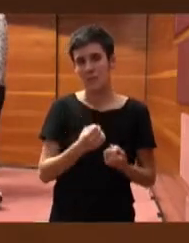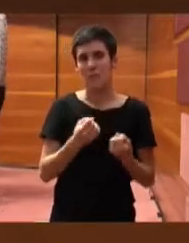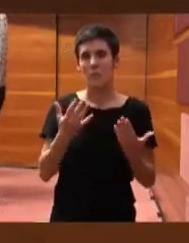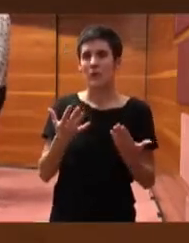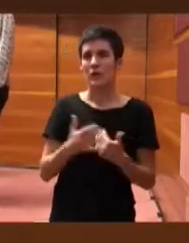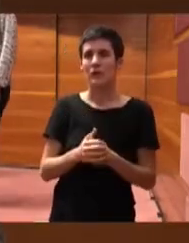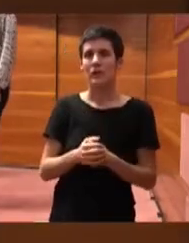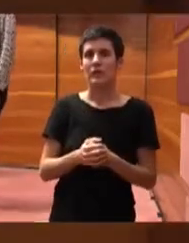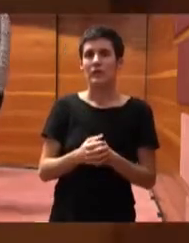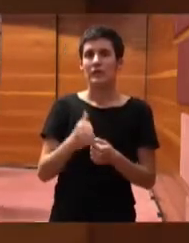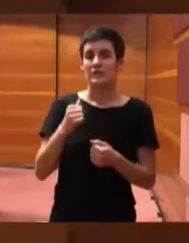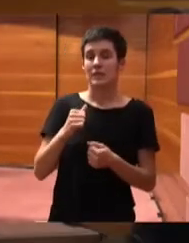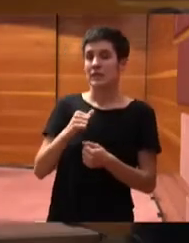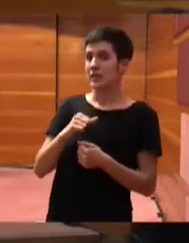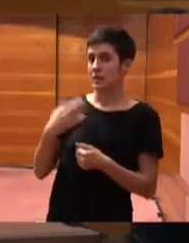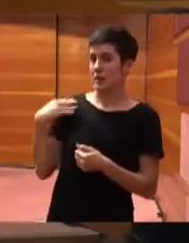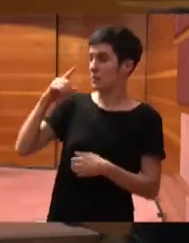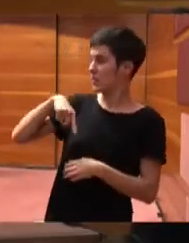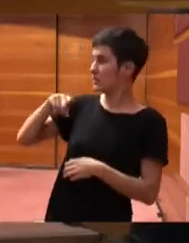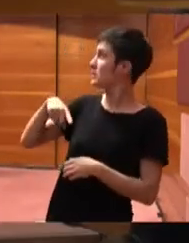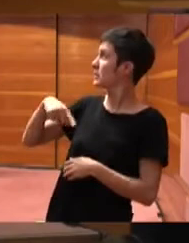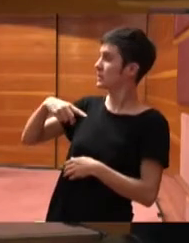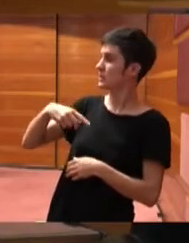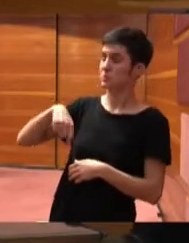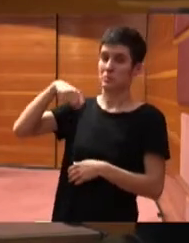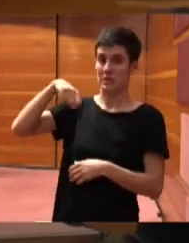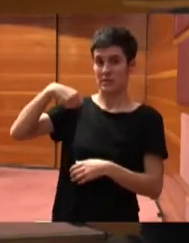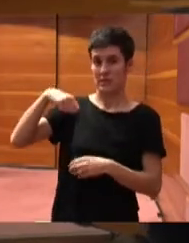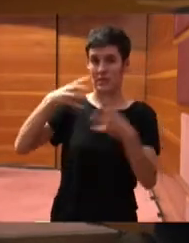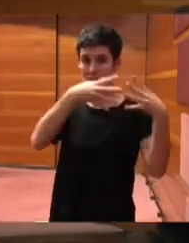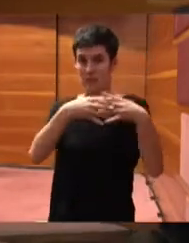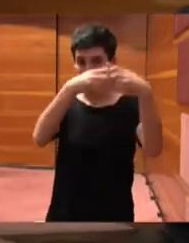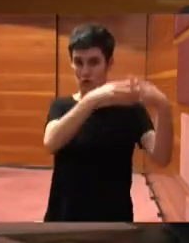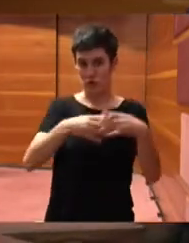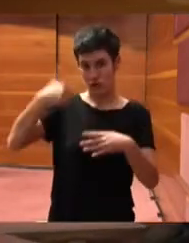este señor desde hace unos meses es presidente de Estados Unidos, ¿verdad?